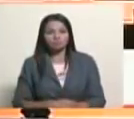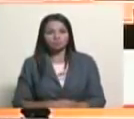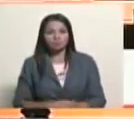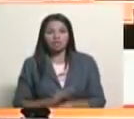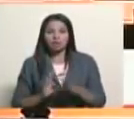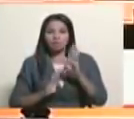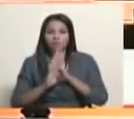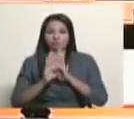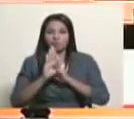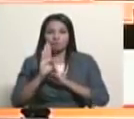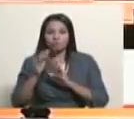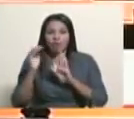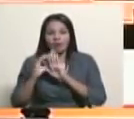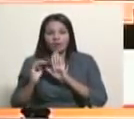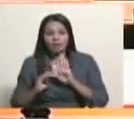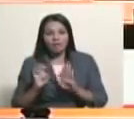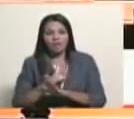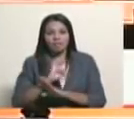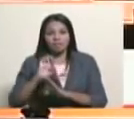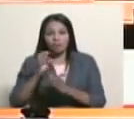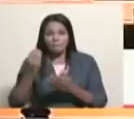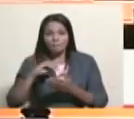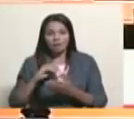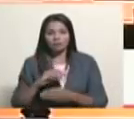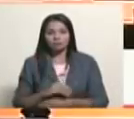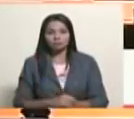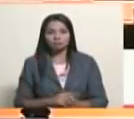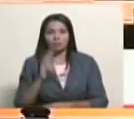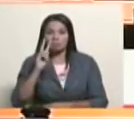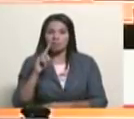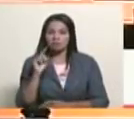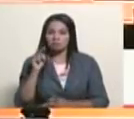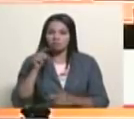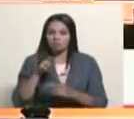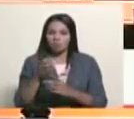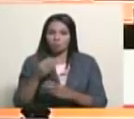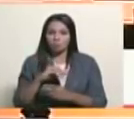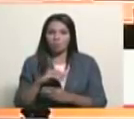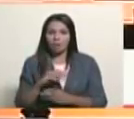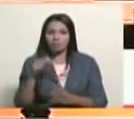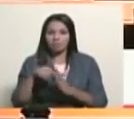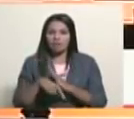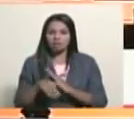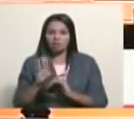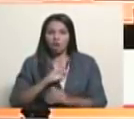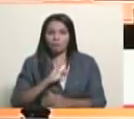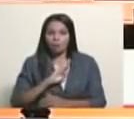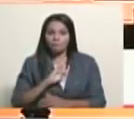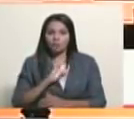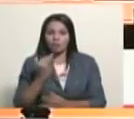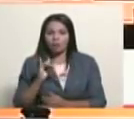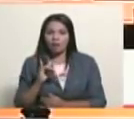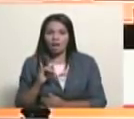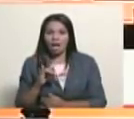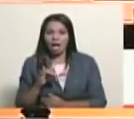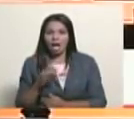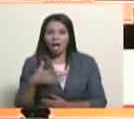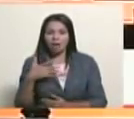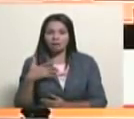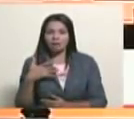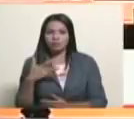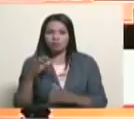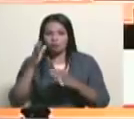avanzar en las líneas estratégicas fundamentales, y tenemos que ver esas líneas de avance dentro de las expectativas, de los anhelos del